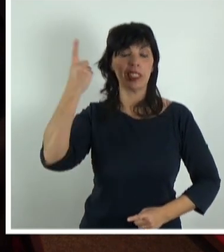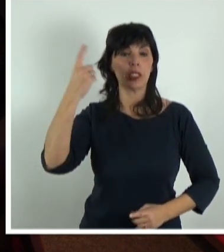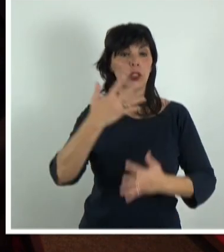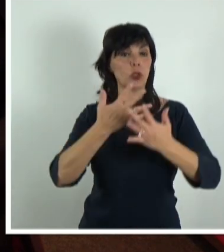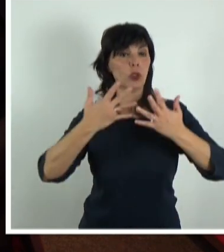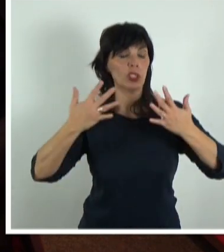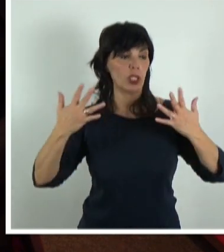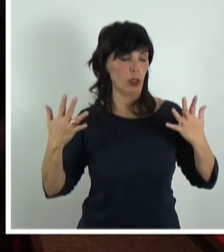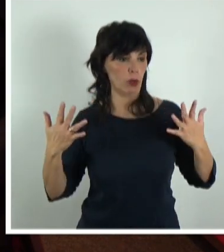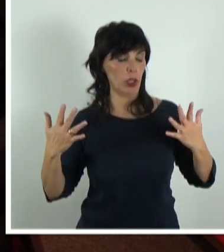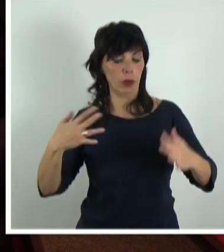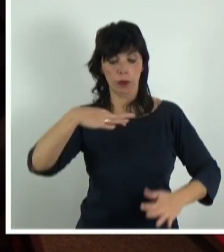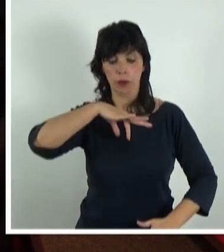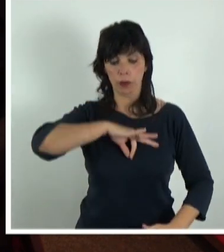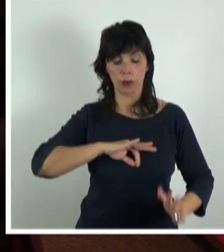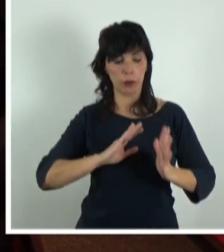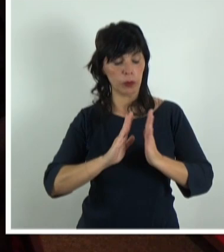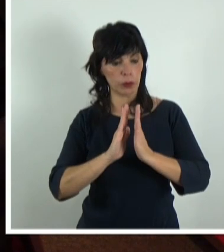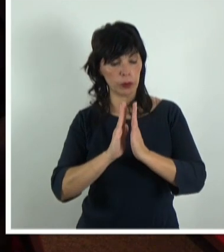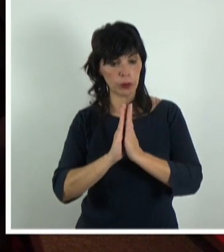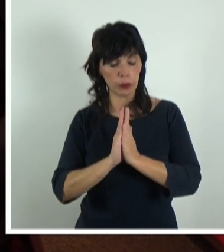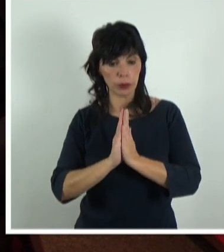Y el Espíritu Santo